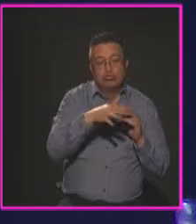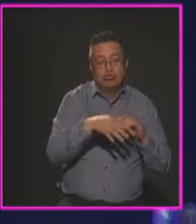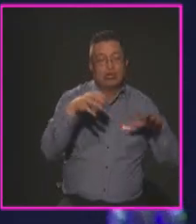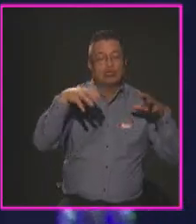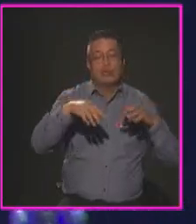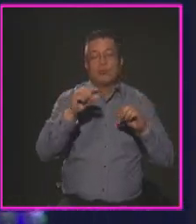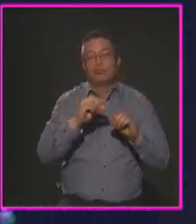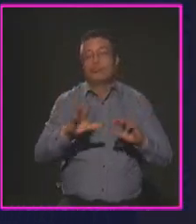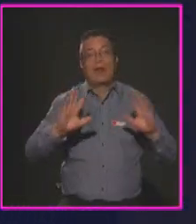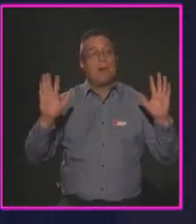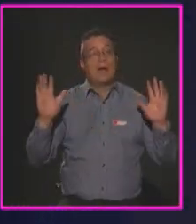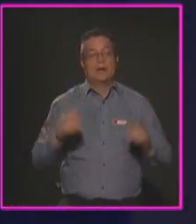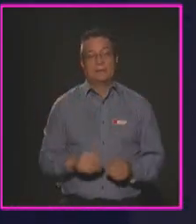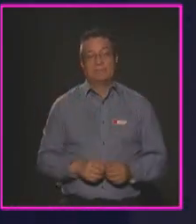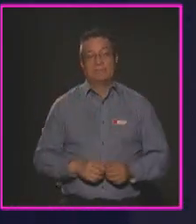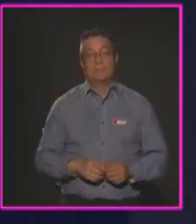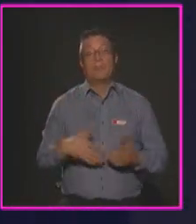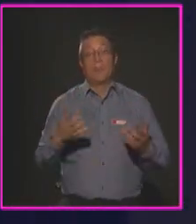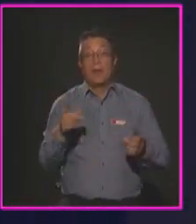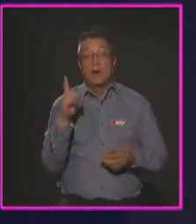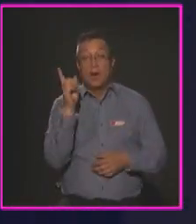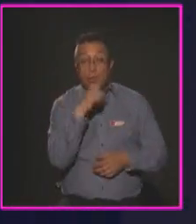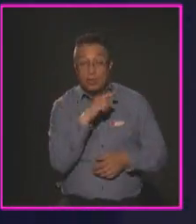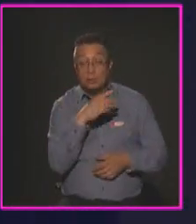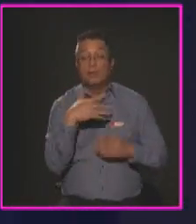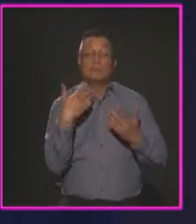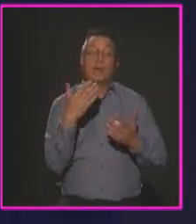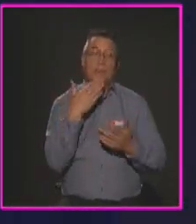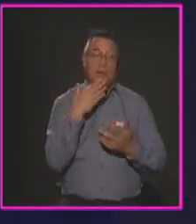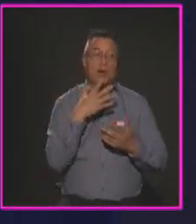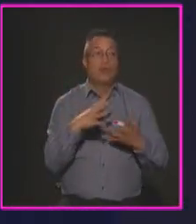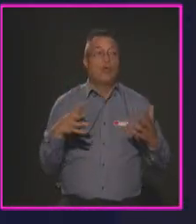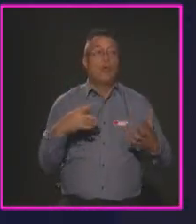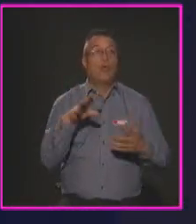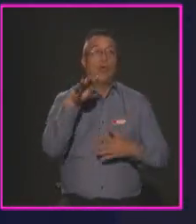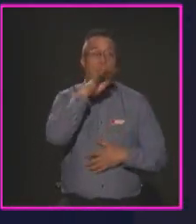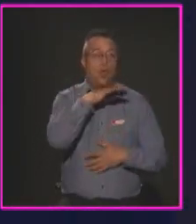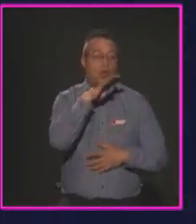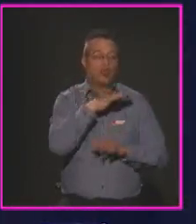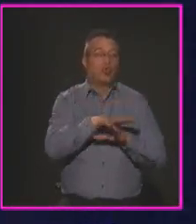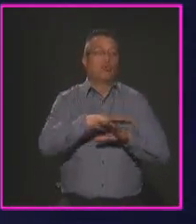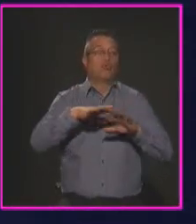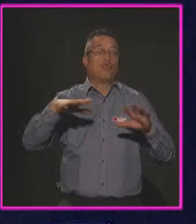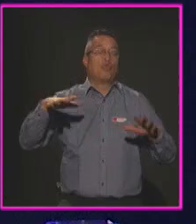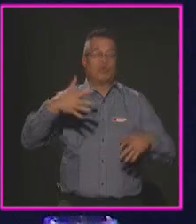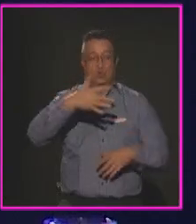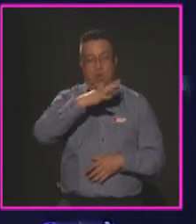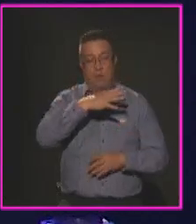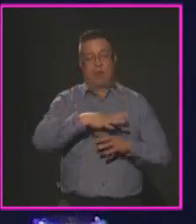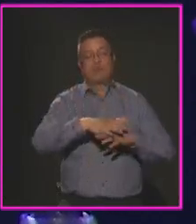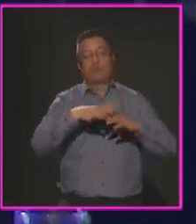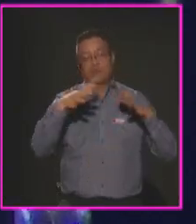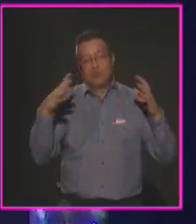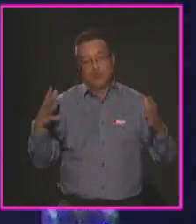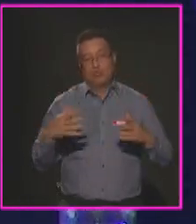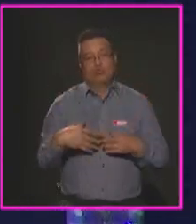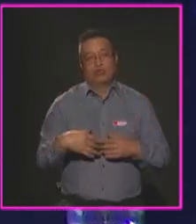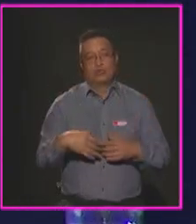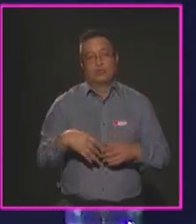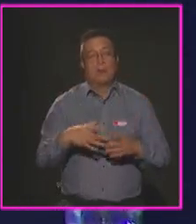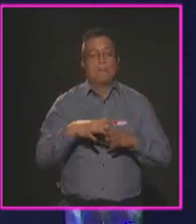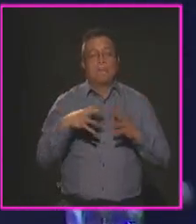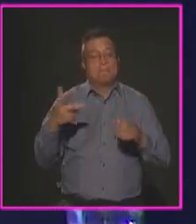lluvia. Entonces, y por último, estamos consumiendo de una forma que no tiene sentido. Entonces tenemos